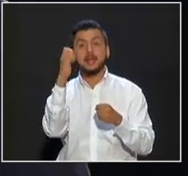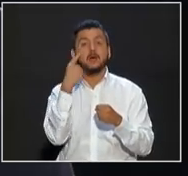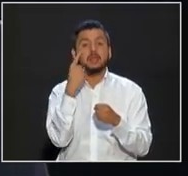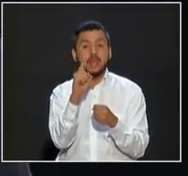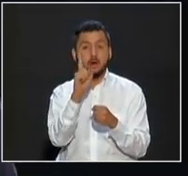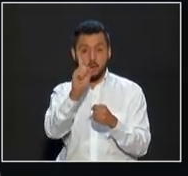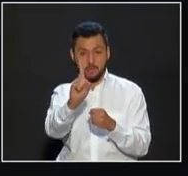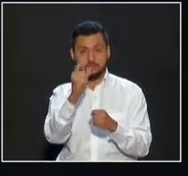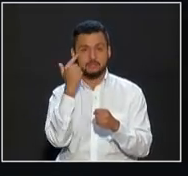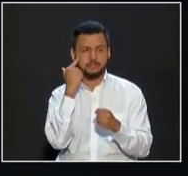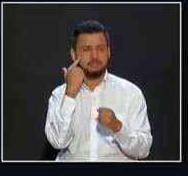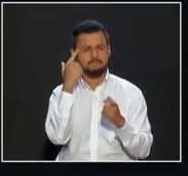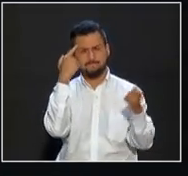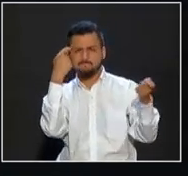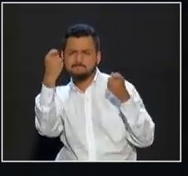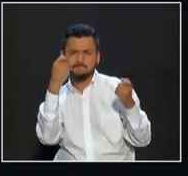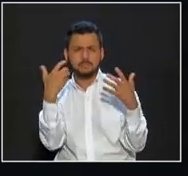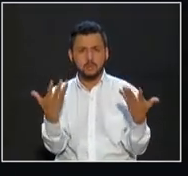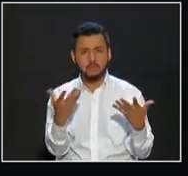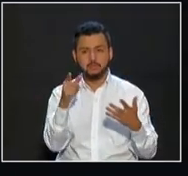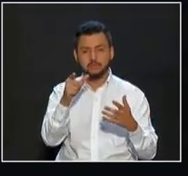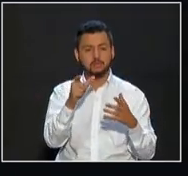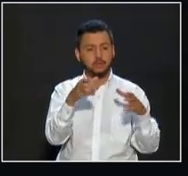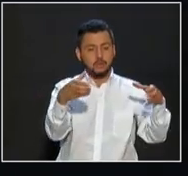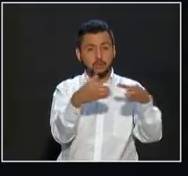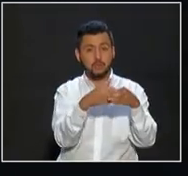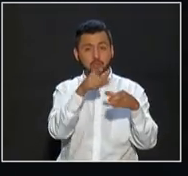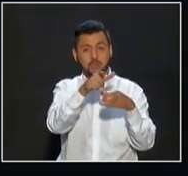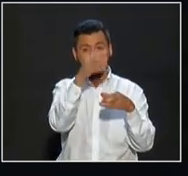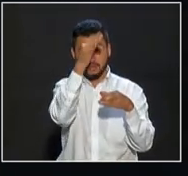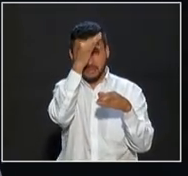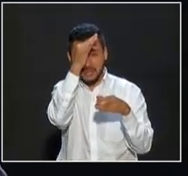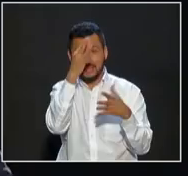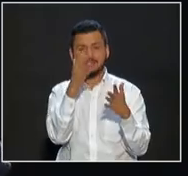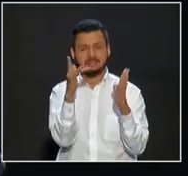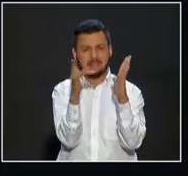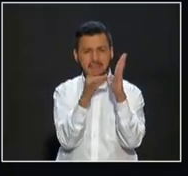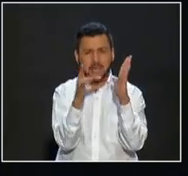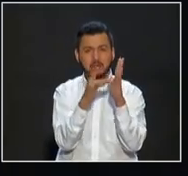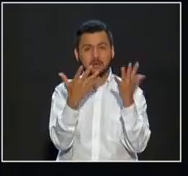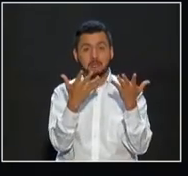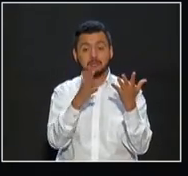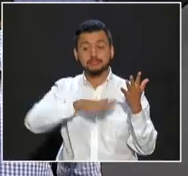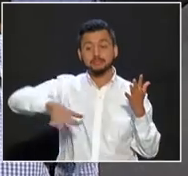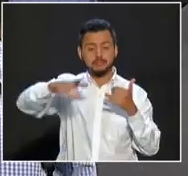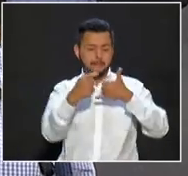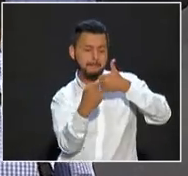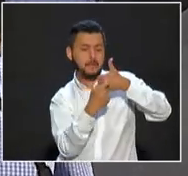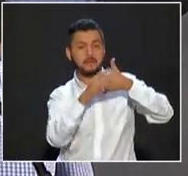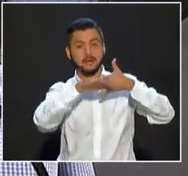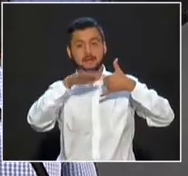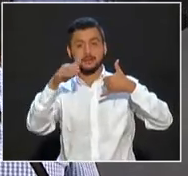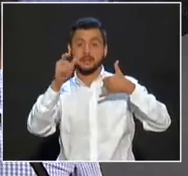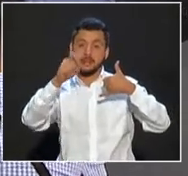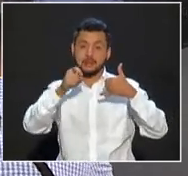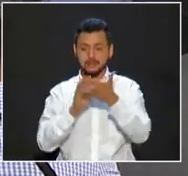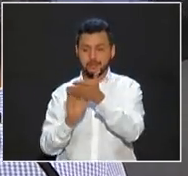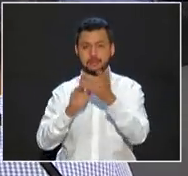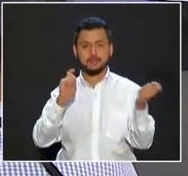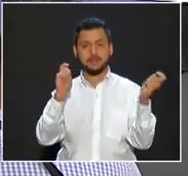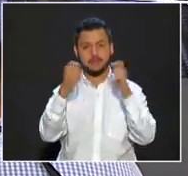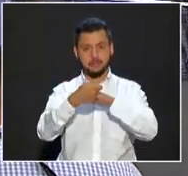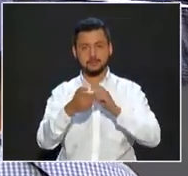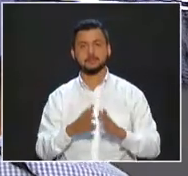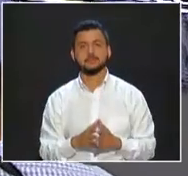a capitalizar esas acreencias por parte de los deudores para salvar la salud de los pequeños es el turno del candidato de mauricio